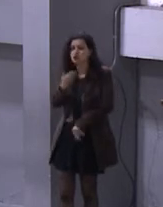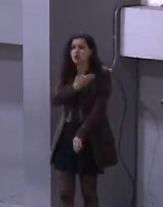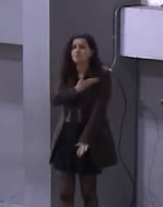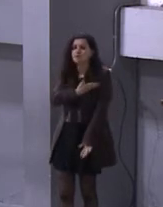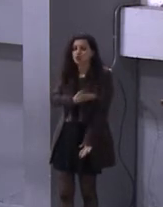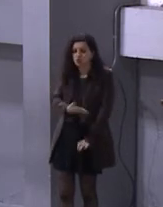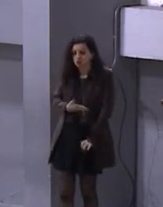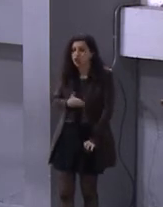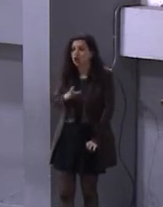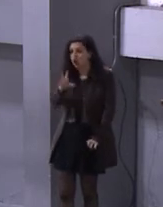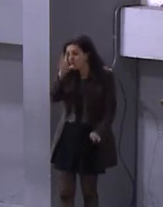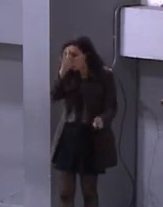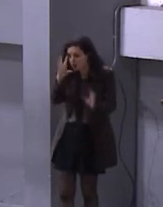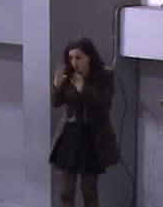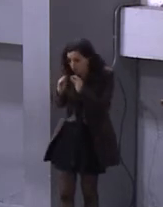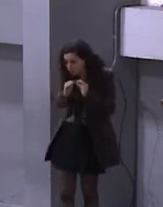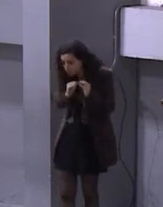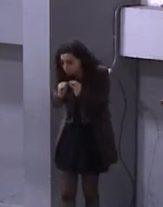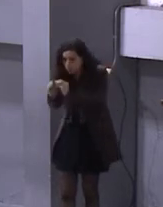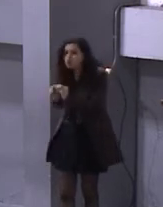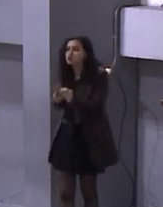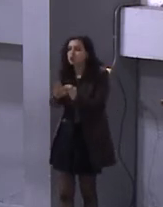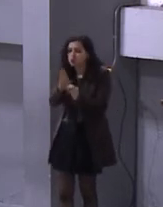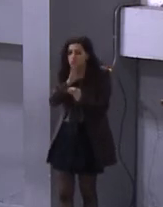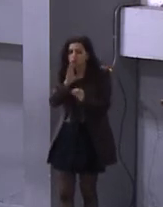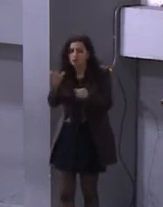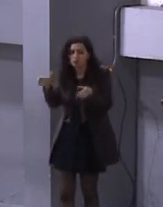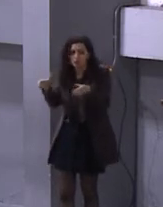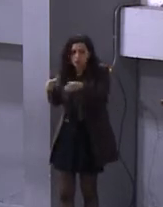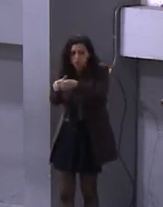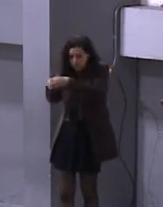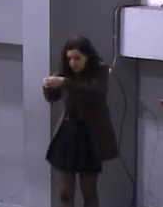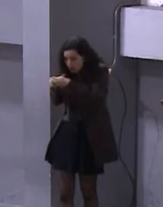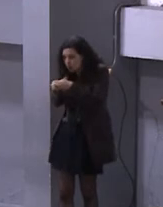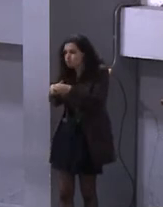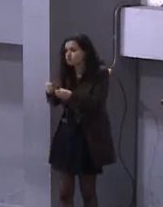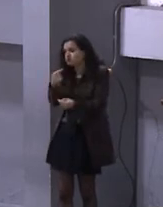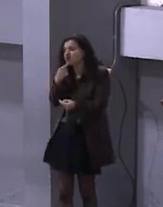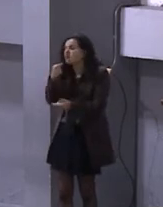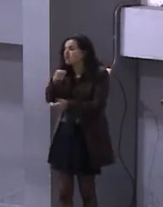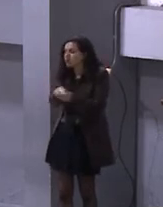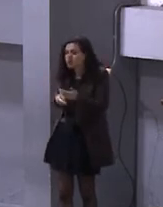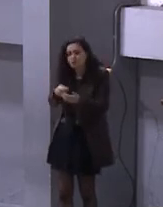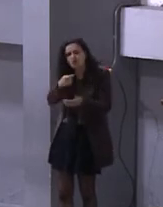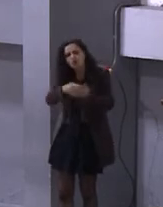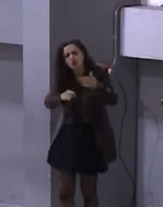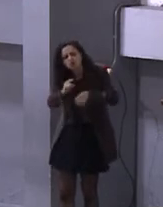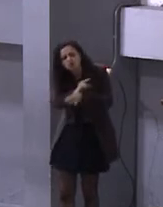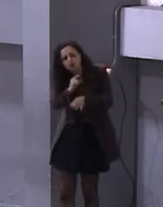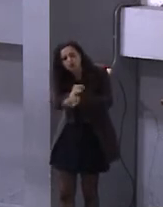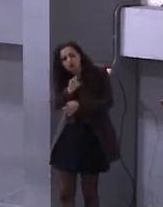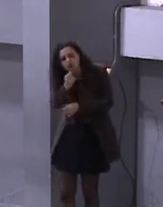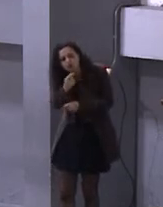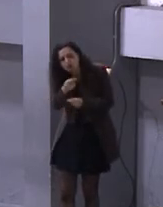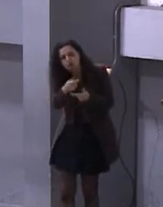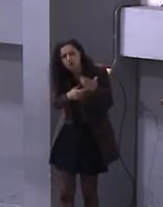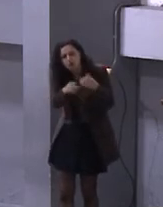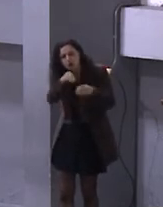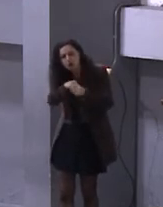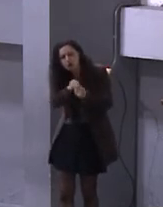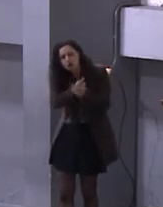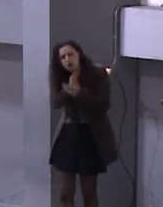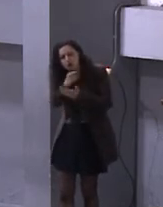fue concertado con las mismas cooperativas en qué se iban a utilizar o en qué se iban a invertir en los programas de la